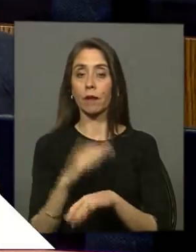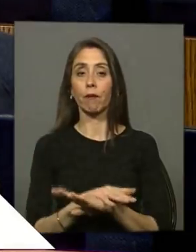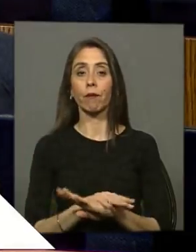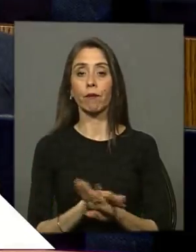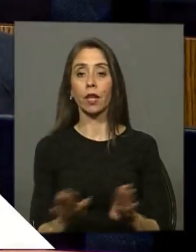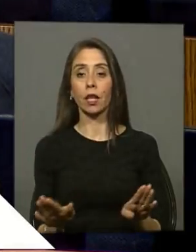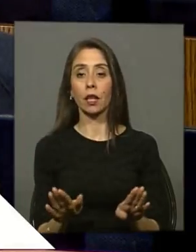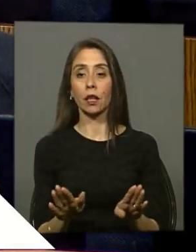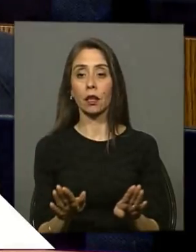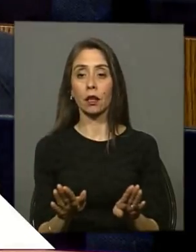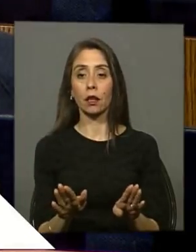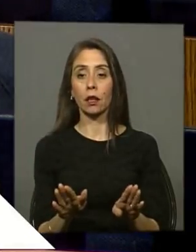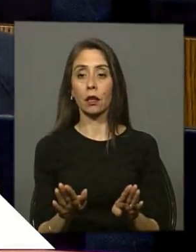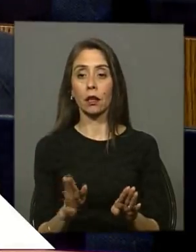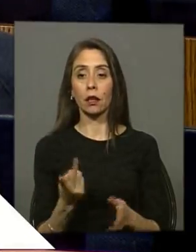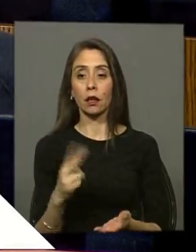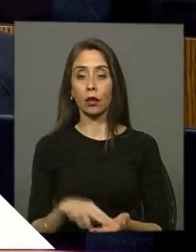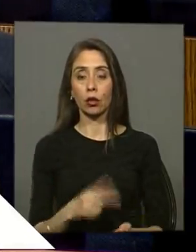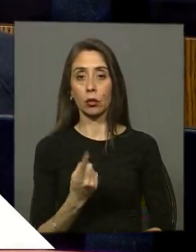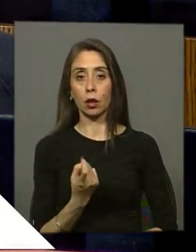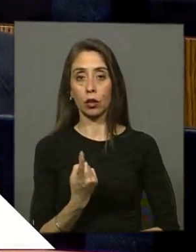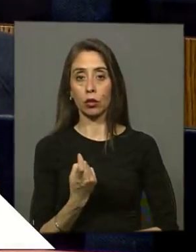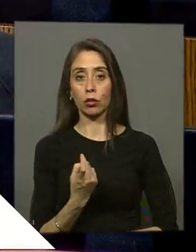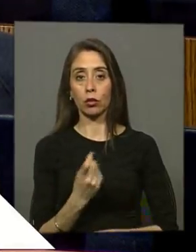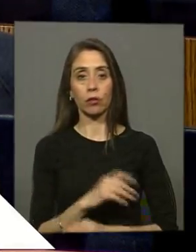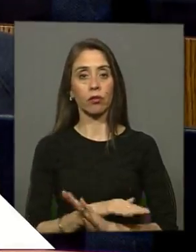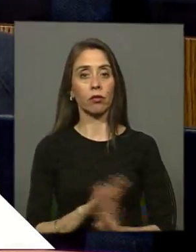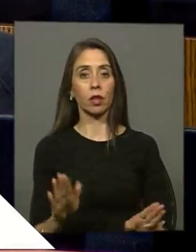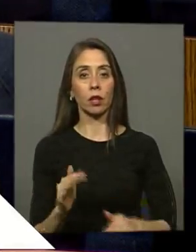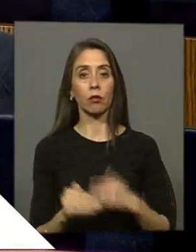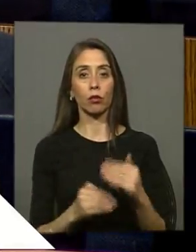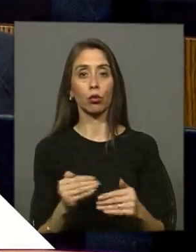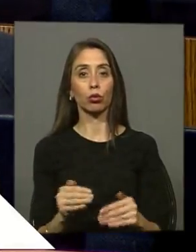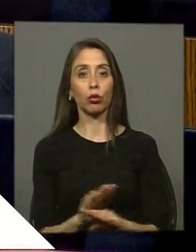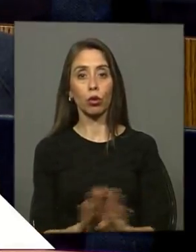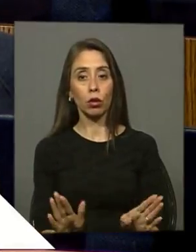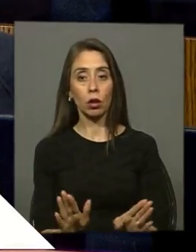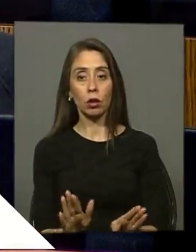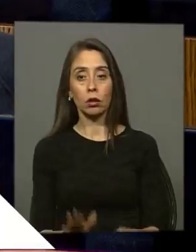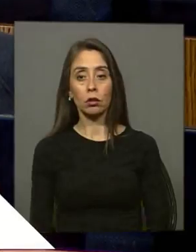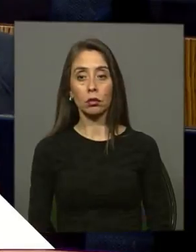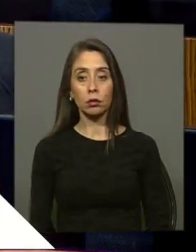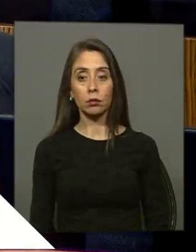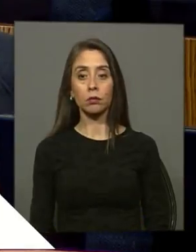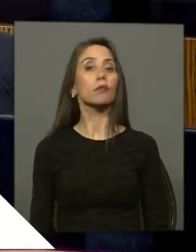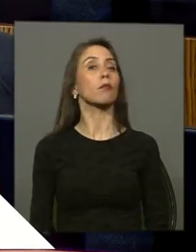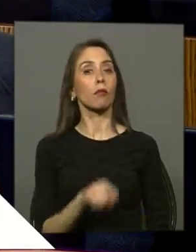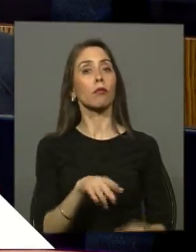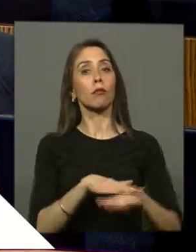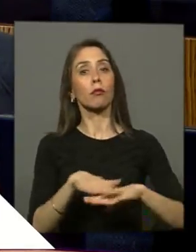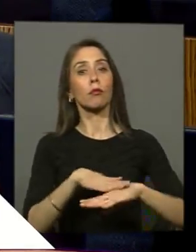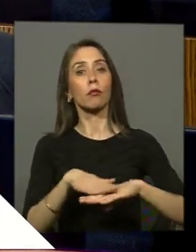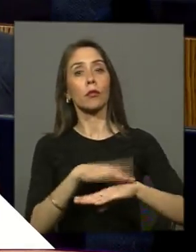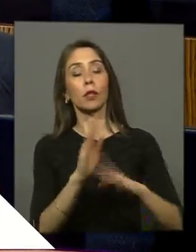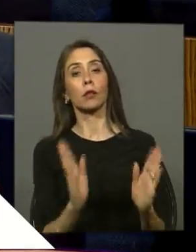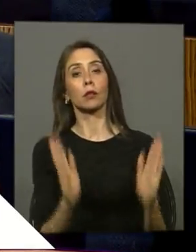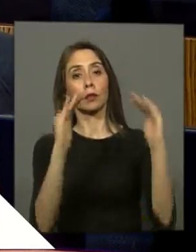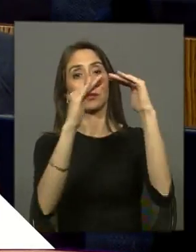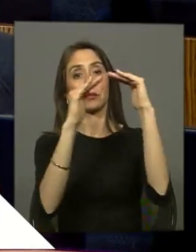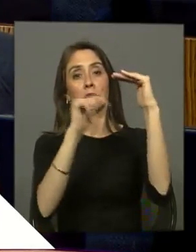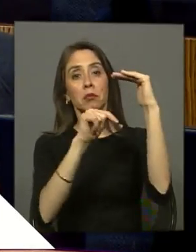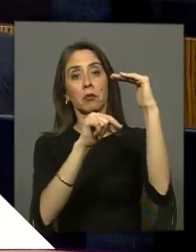ser el año 2011 dejó de funcionar por lo que hoy día está disponible un edificio